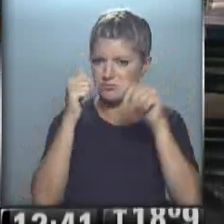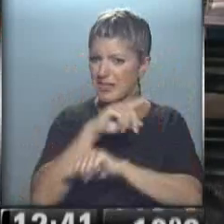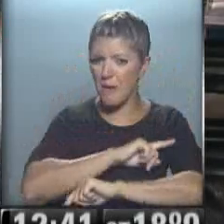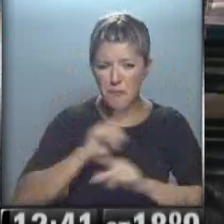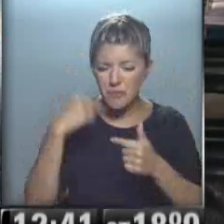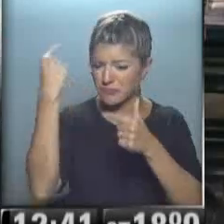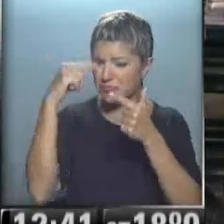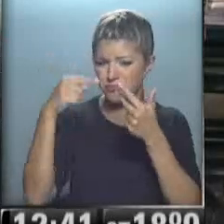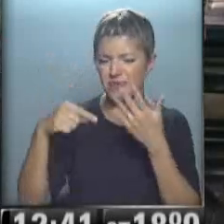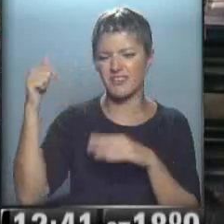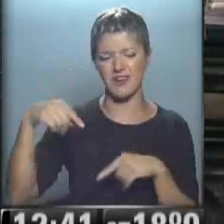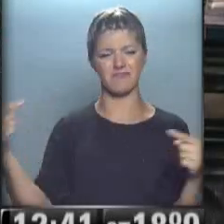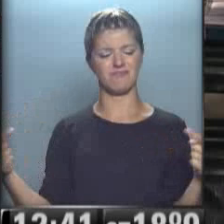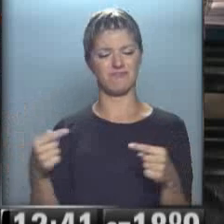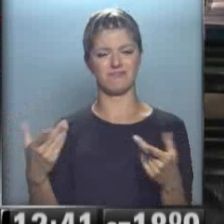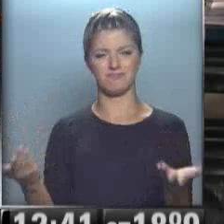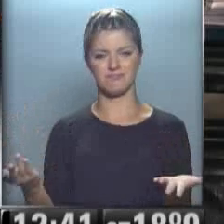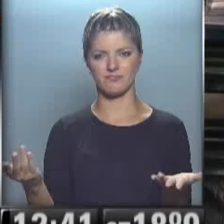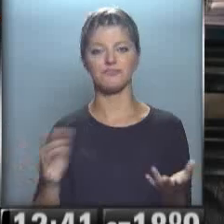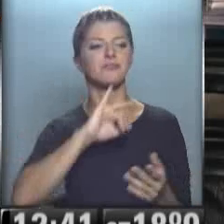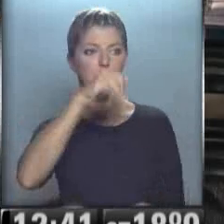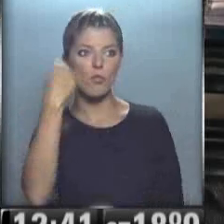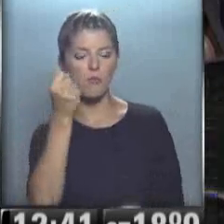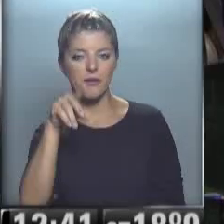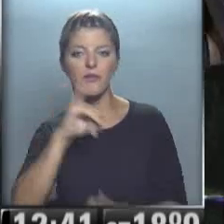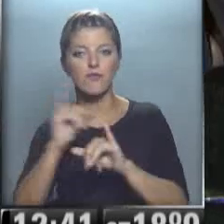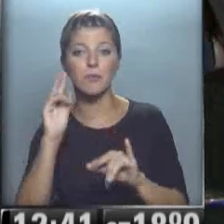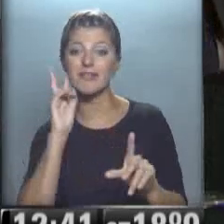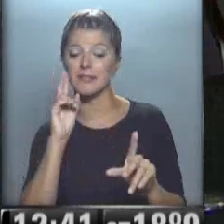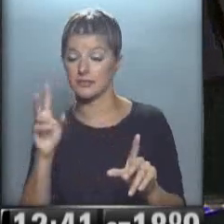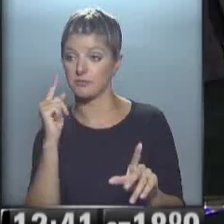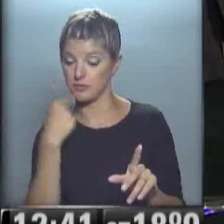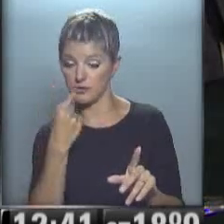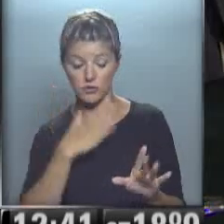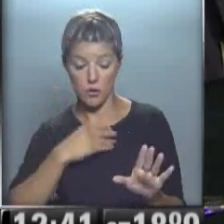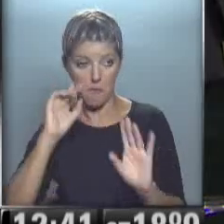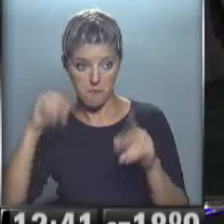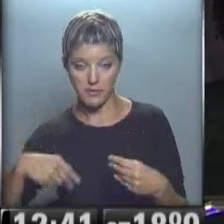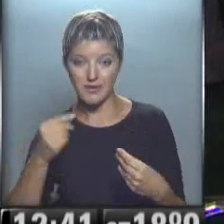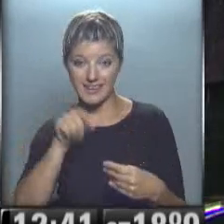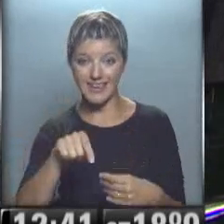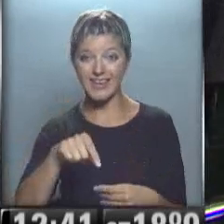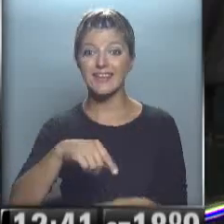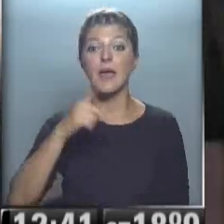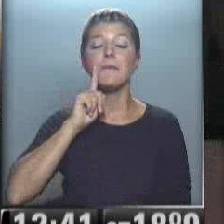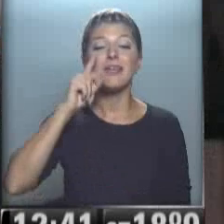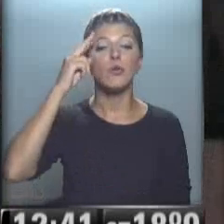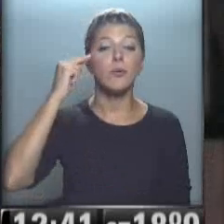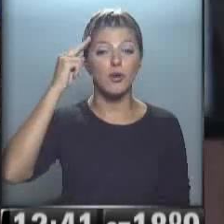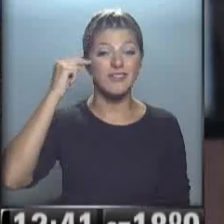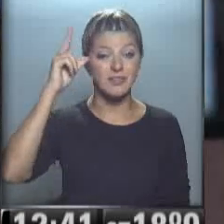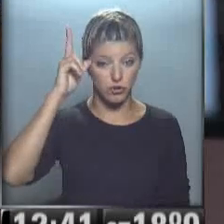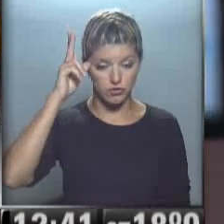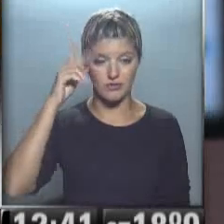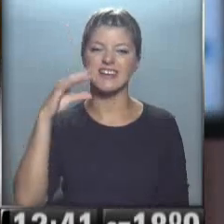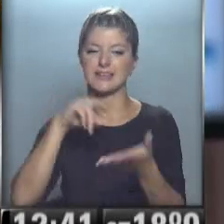sea qué contradicción no parte es increíble lo que dice el informe yo no lo sabía interesantísimo que se triplicó desde 1998 O sea desde que